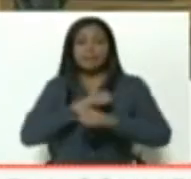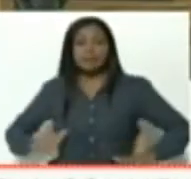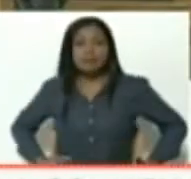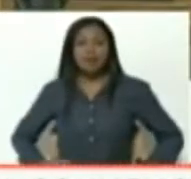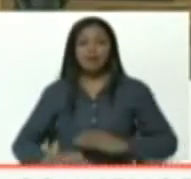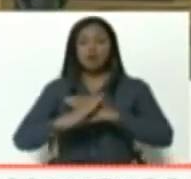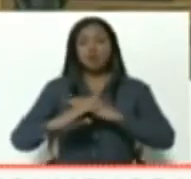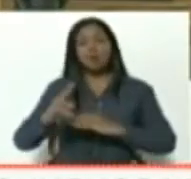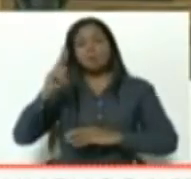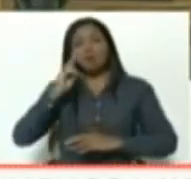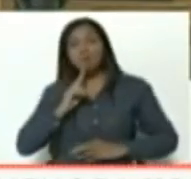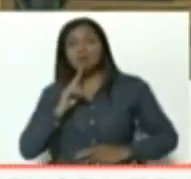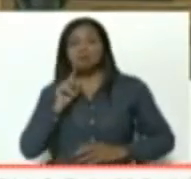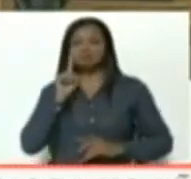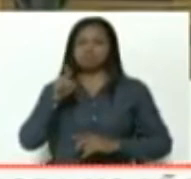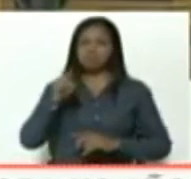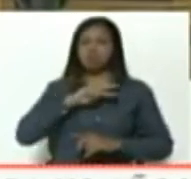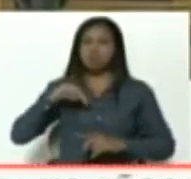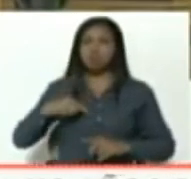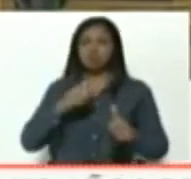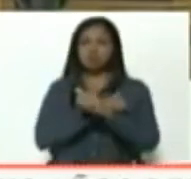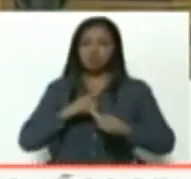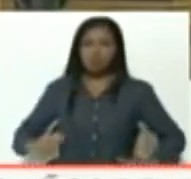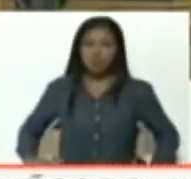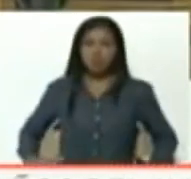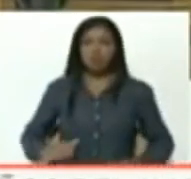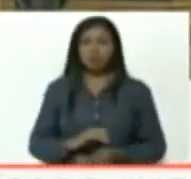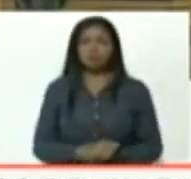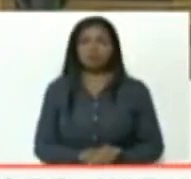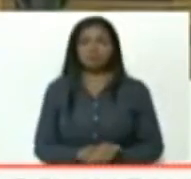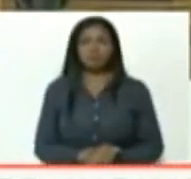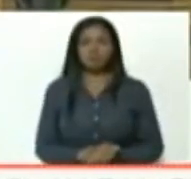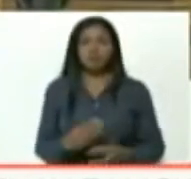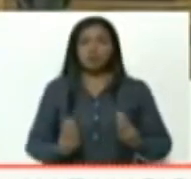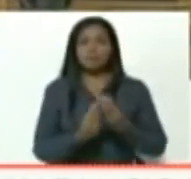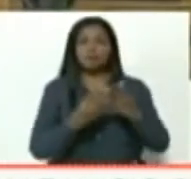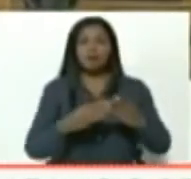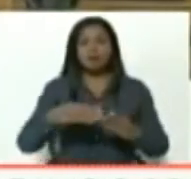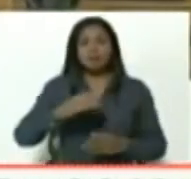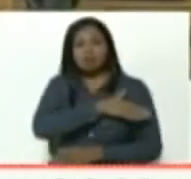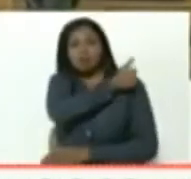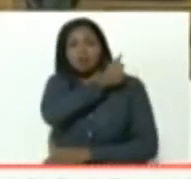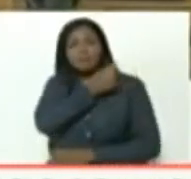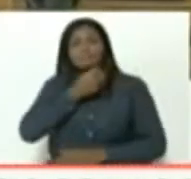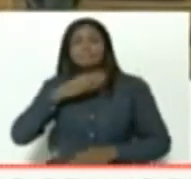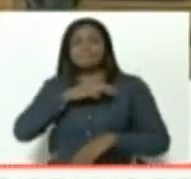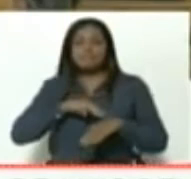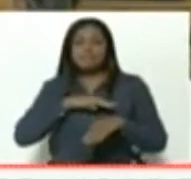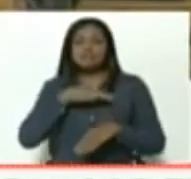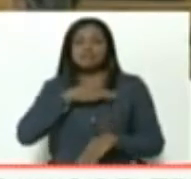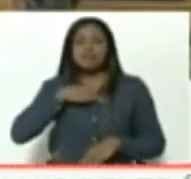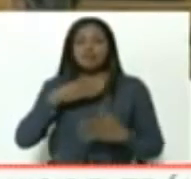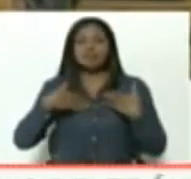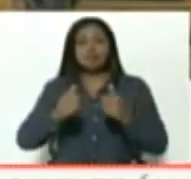Bolivariano, pues un contingente de nuestra Fuerza Armada Nacional Bolivariana, acompañada con las autoridades del Ministerio del Poder Popular para